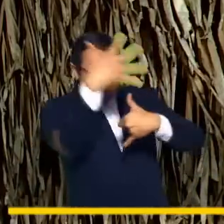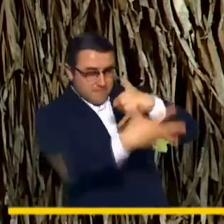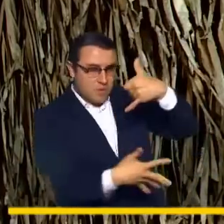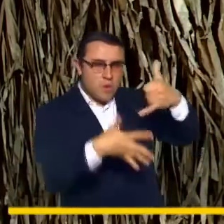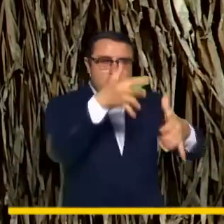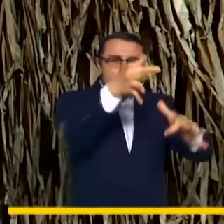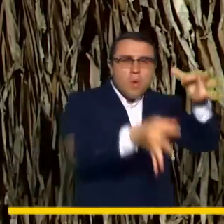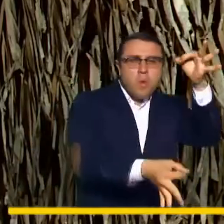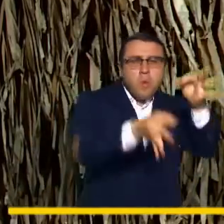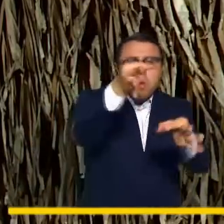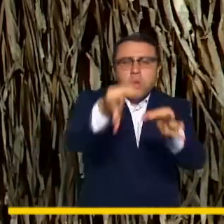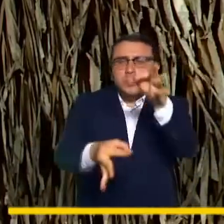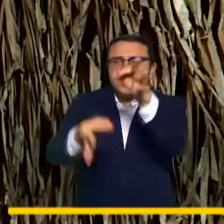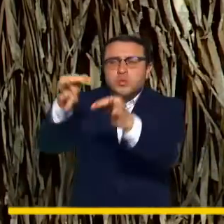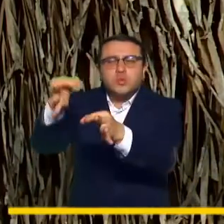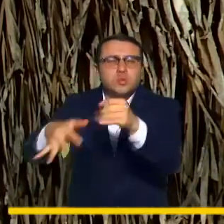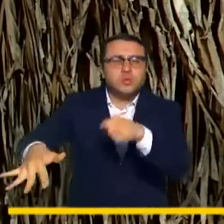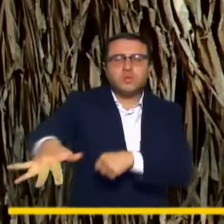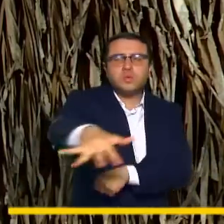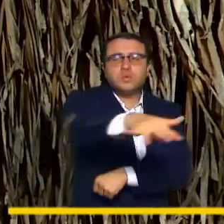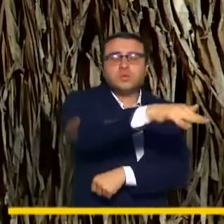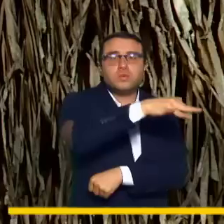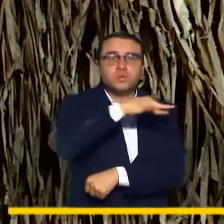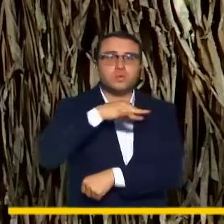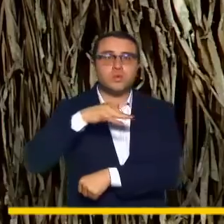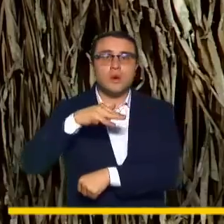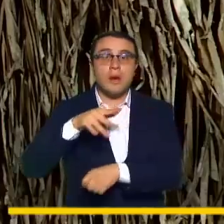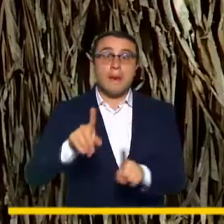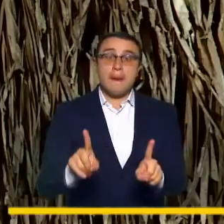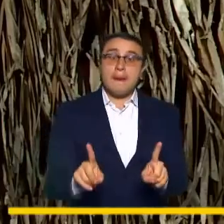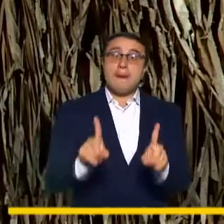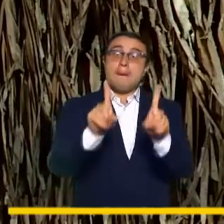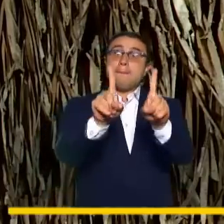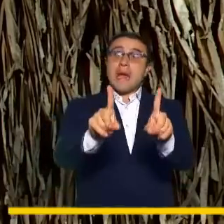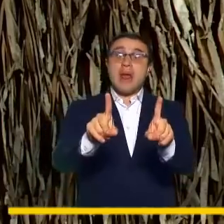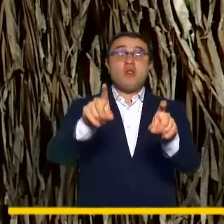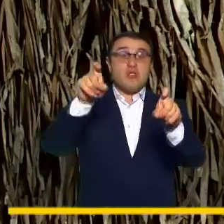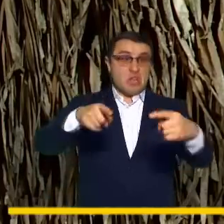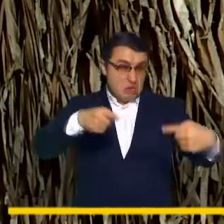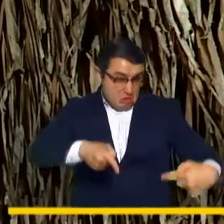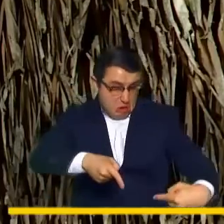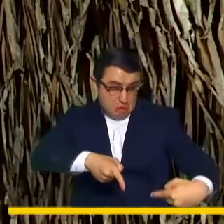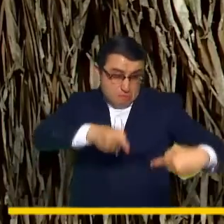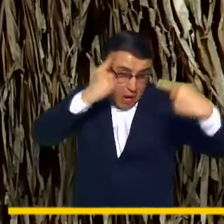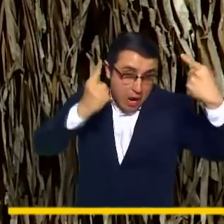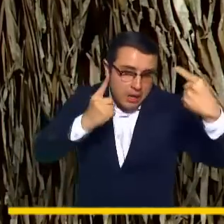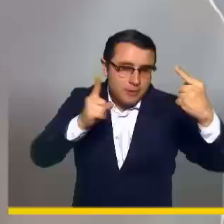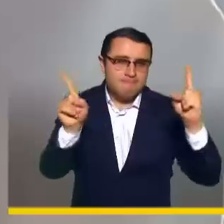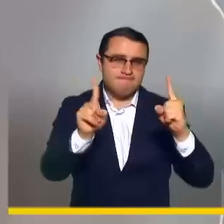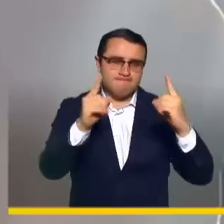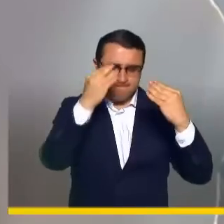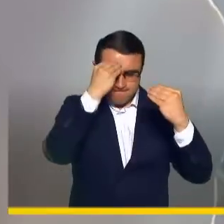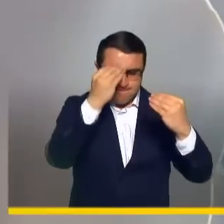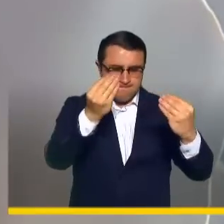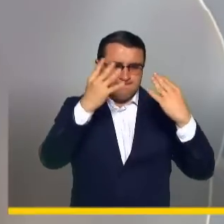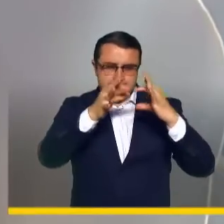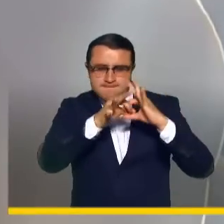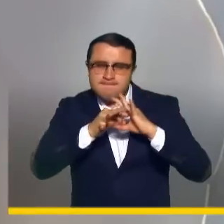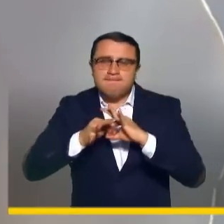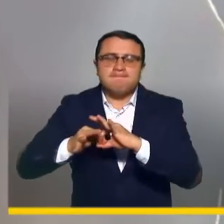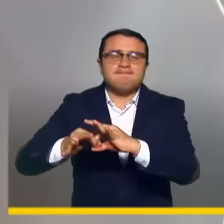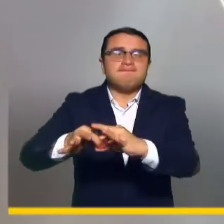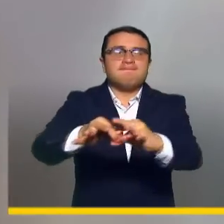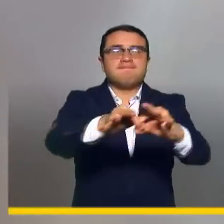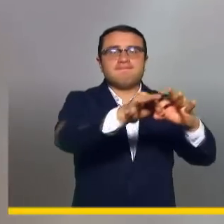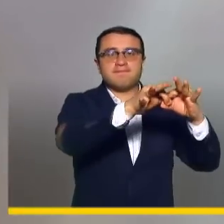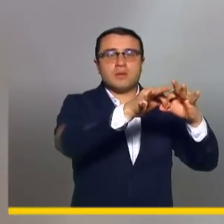Colombia. Pero tiene que llegar un momento de reconciliación. No podemos